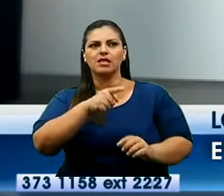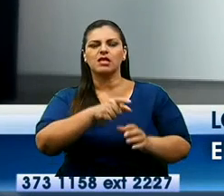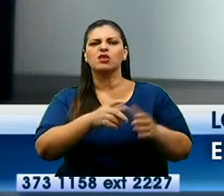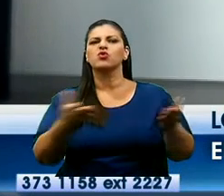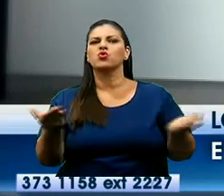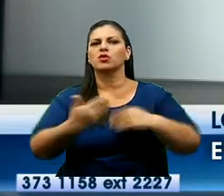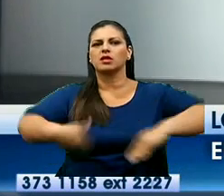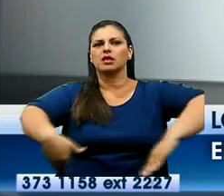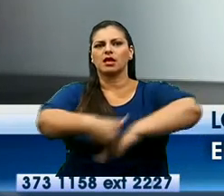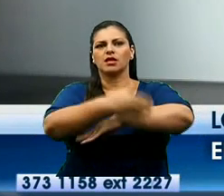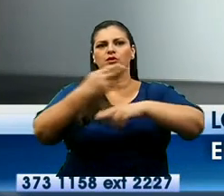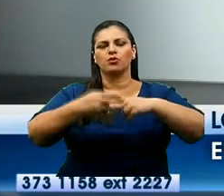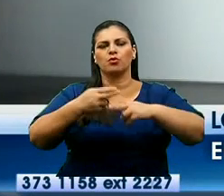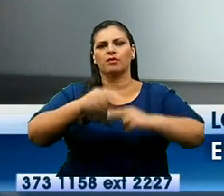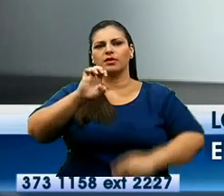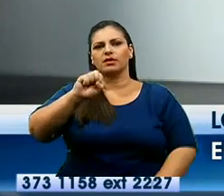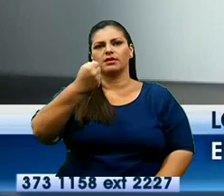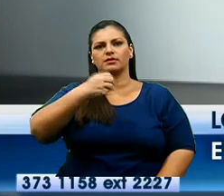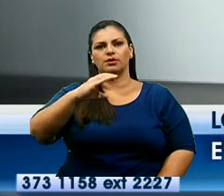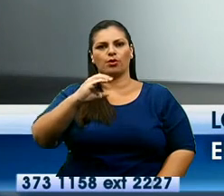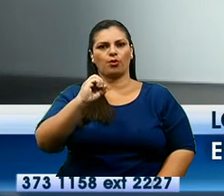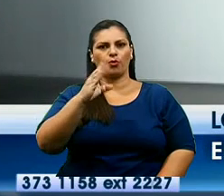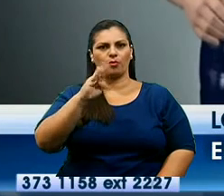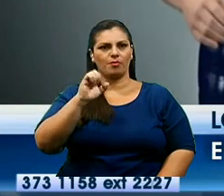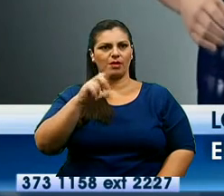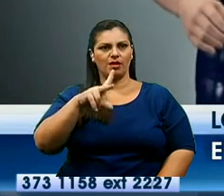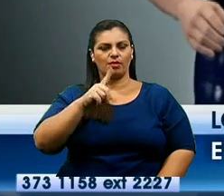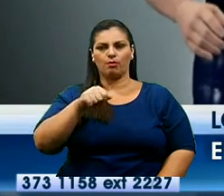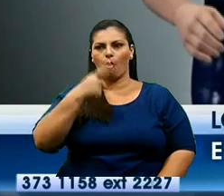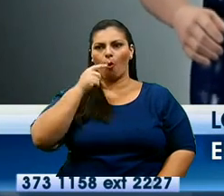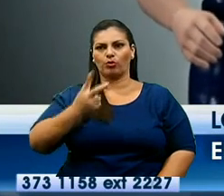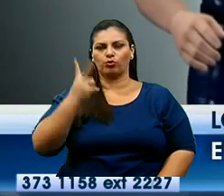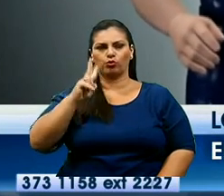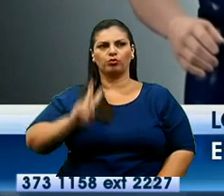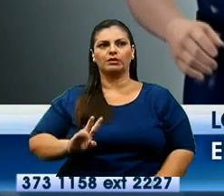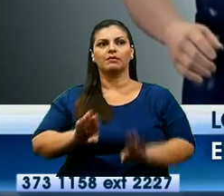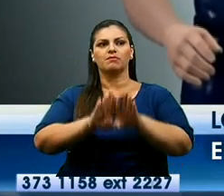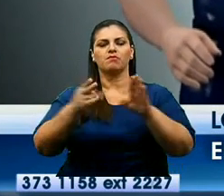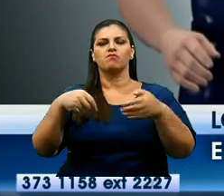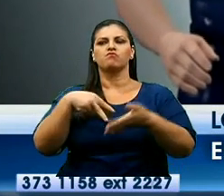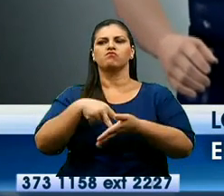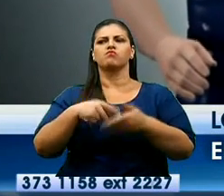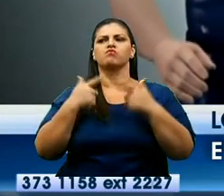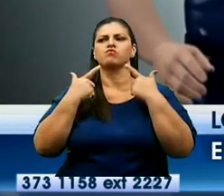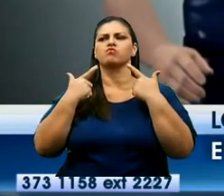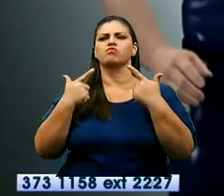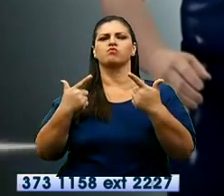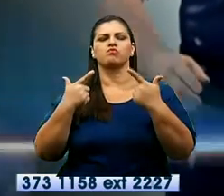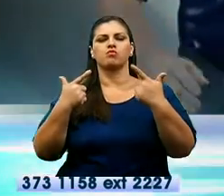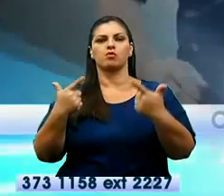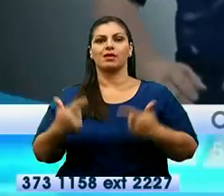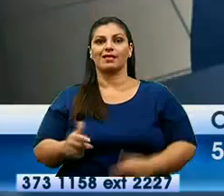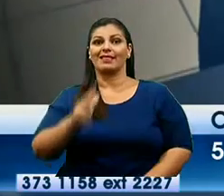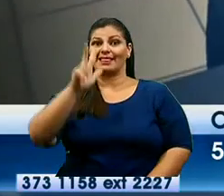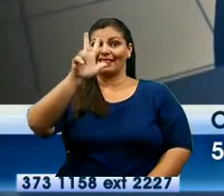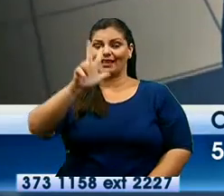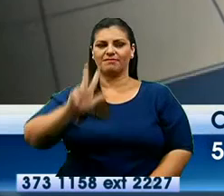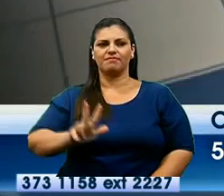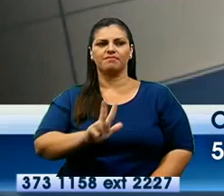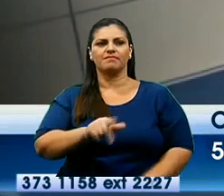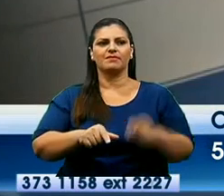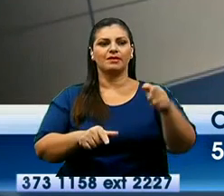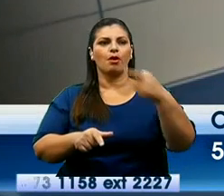Escobedo y Peicasa. Dos se quedaron en la entrada campaneando. Mientras, de los otros tres, uno sometió al guardia de